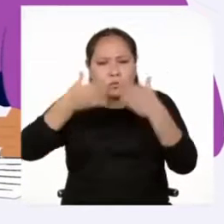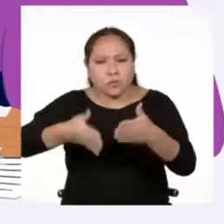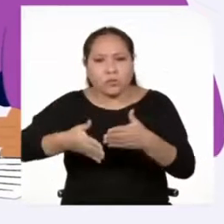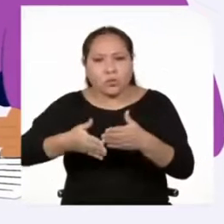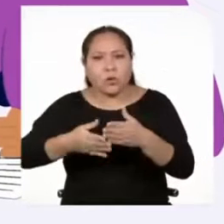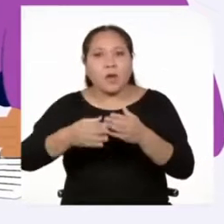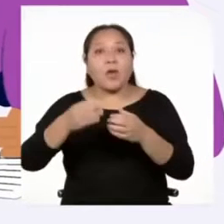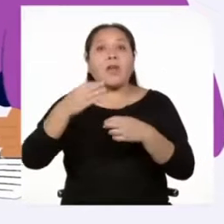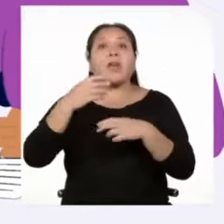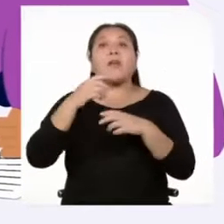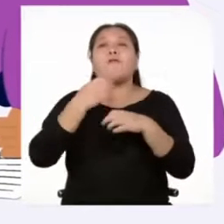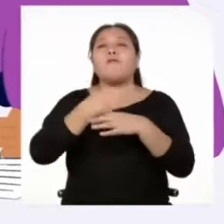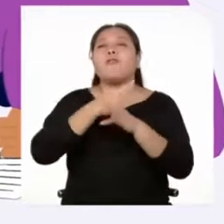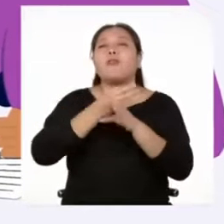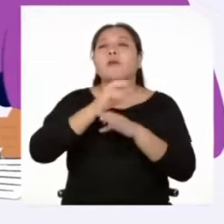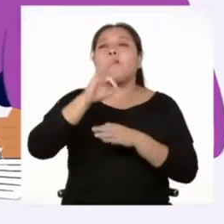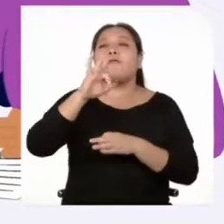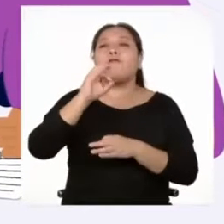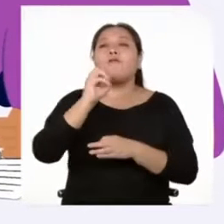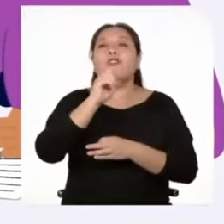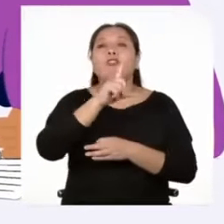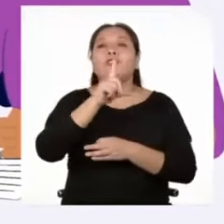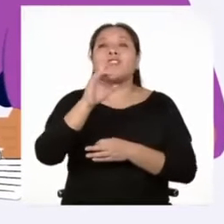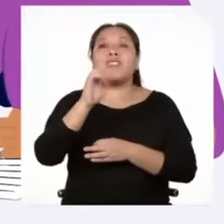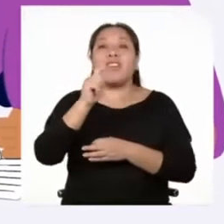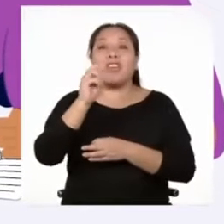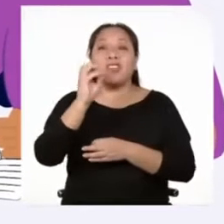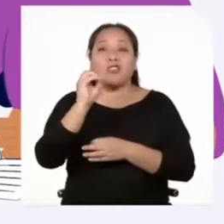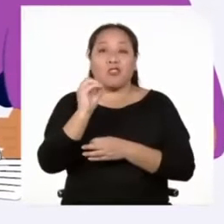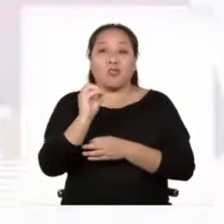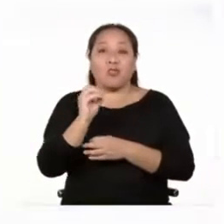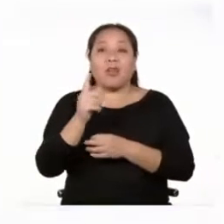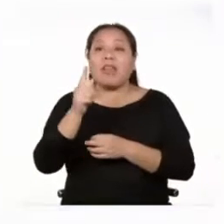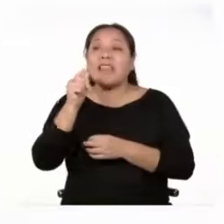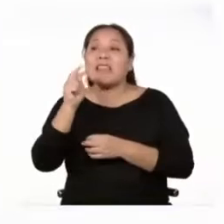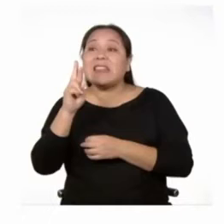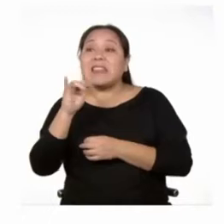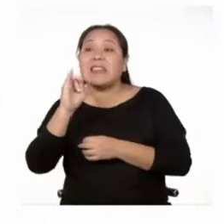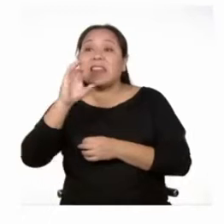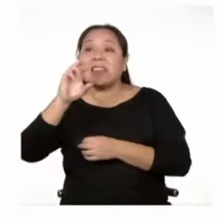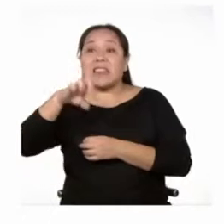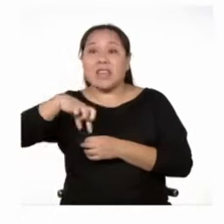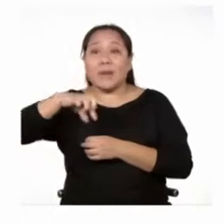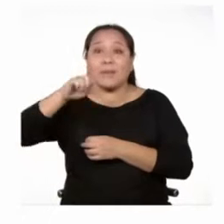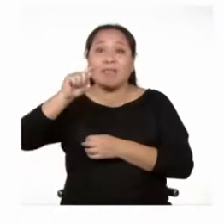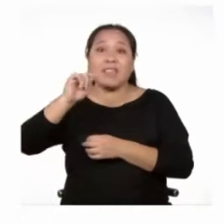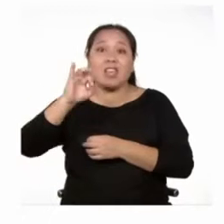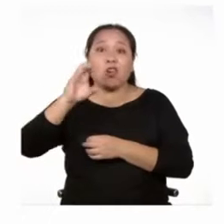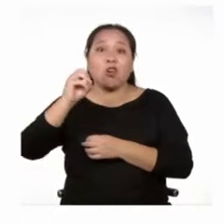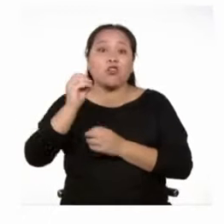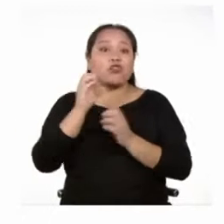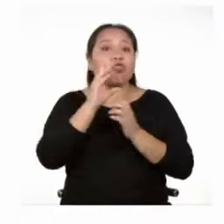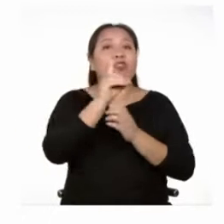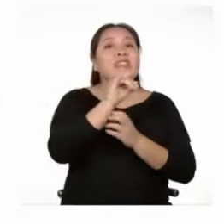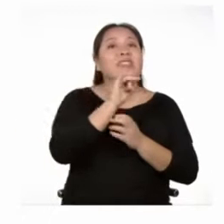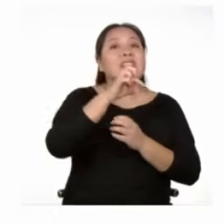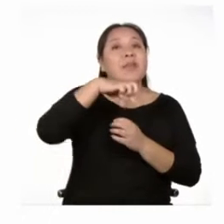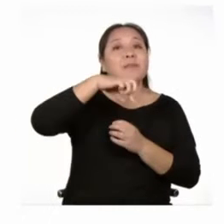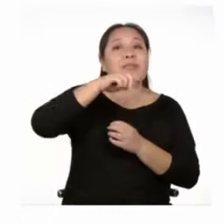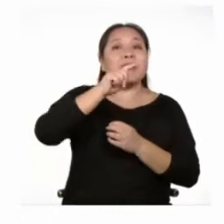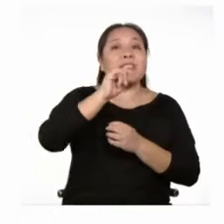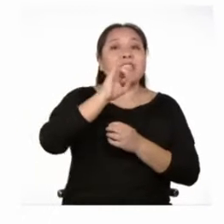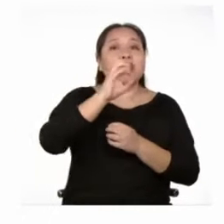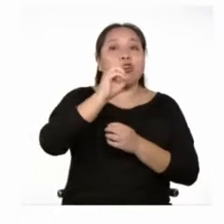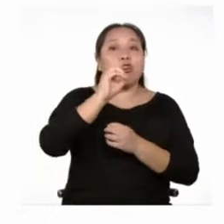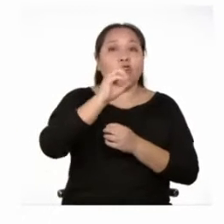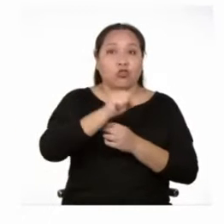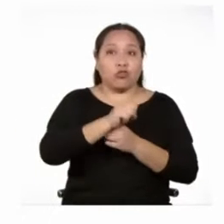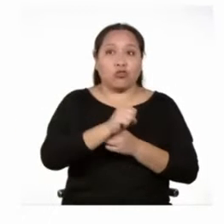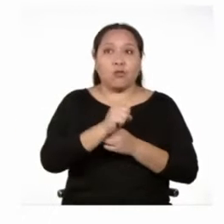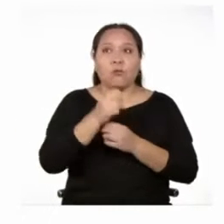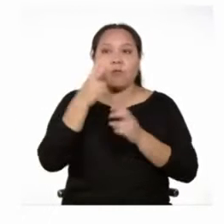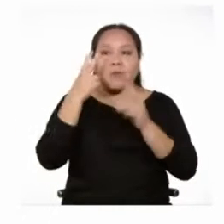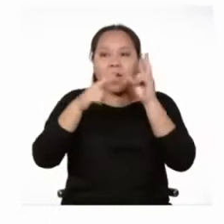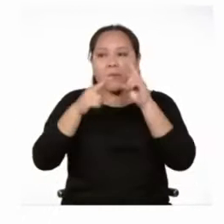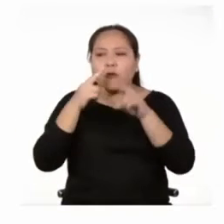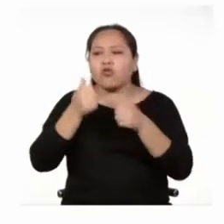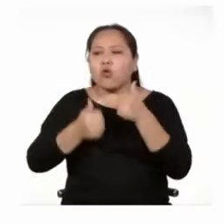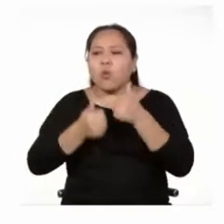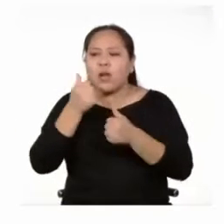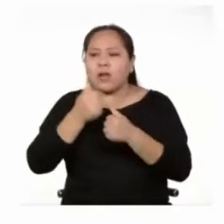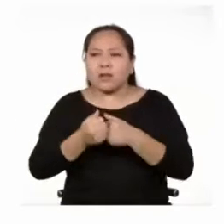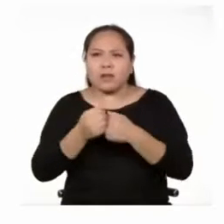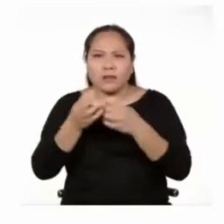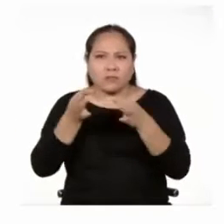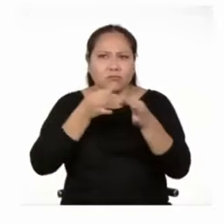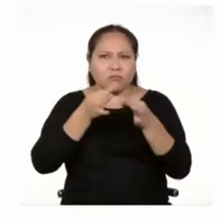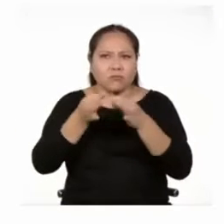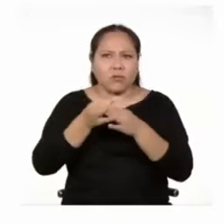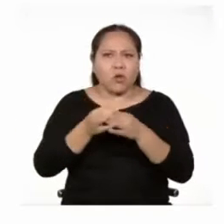de tipo folletos en formatos de dípticos y trípticos. Hoy veremos cómo se definen los textos expositivos,